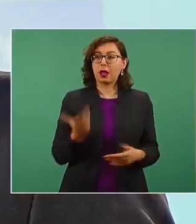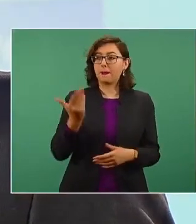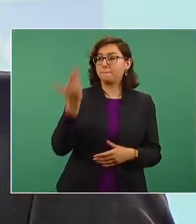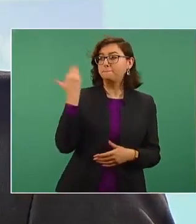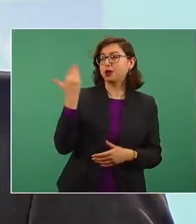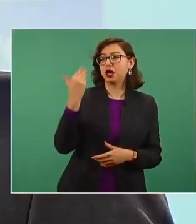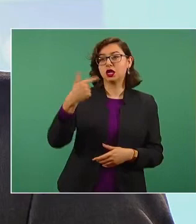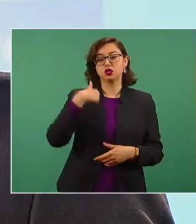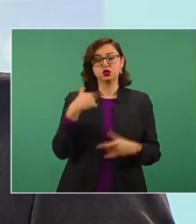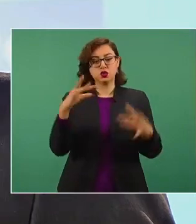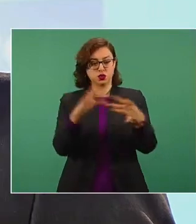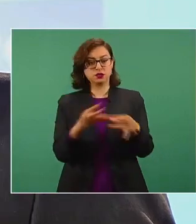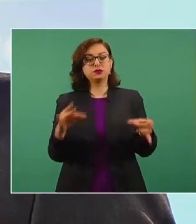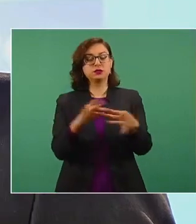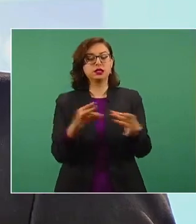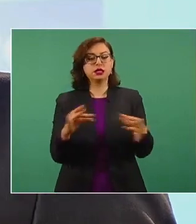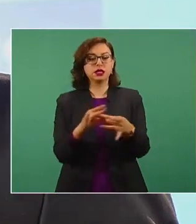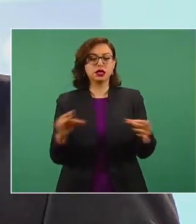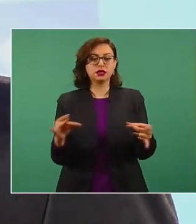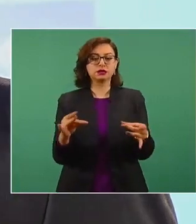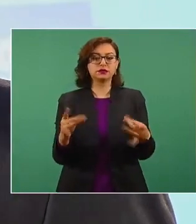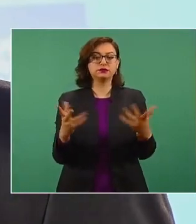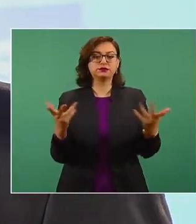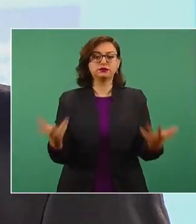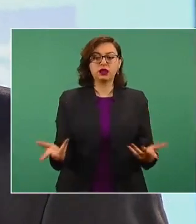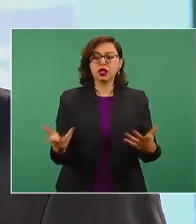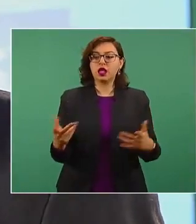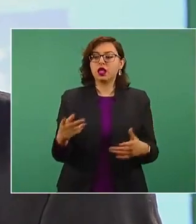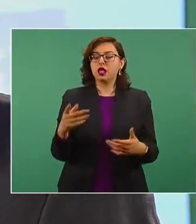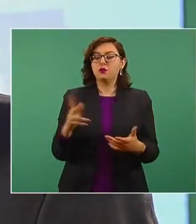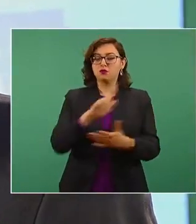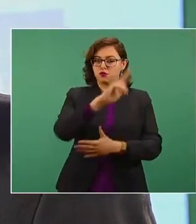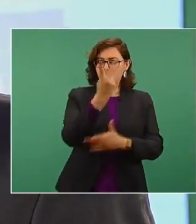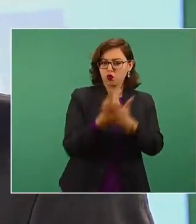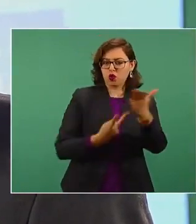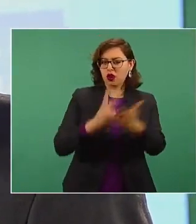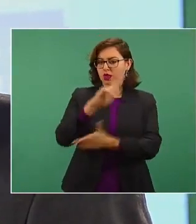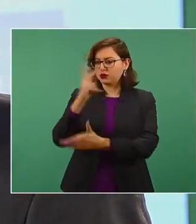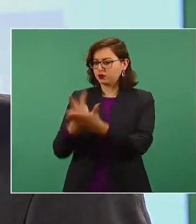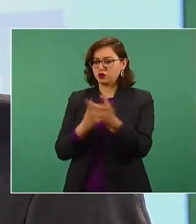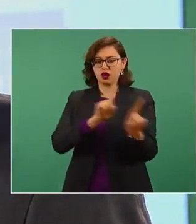22, 24 millones de beneficiarios